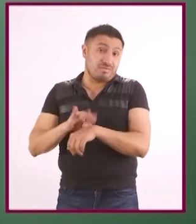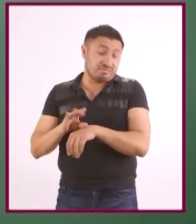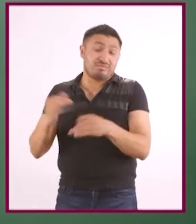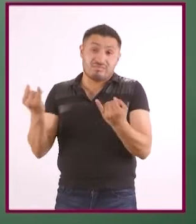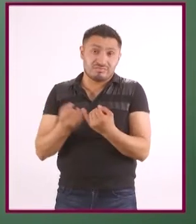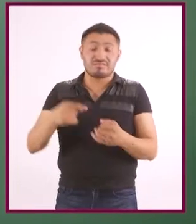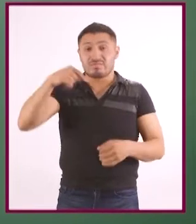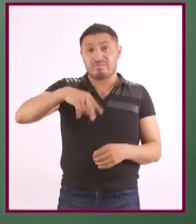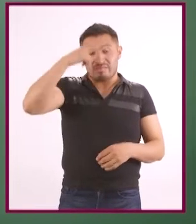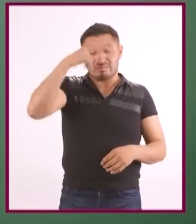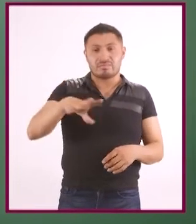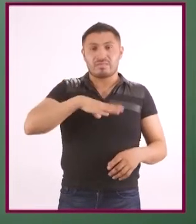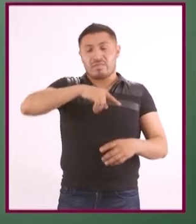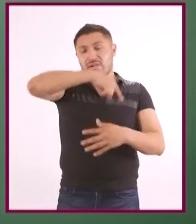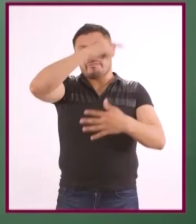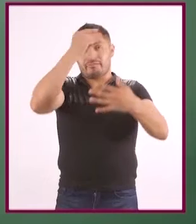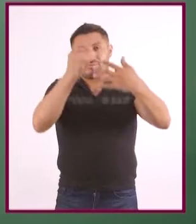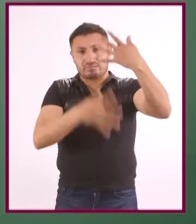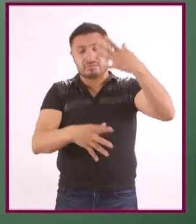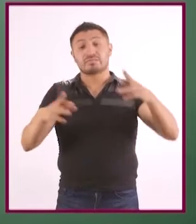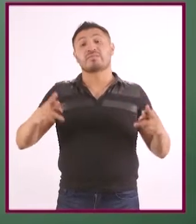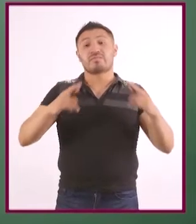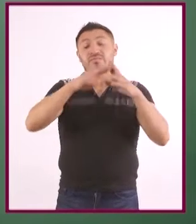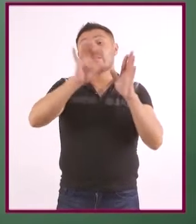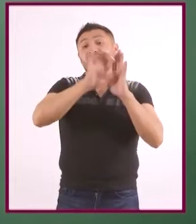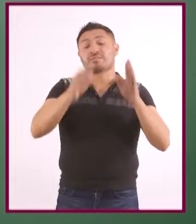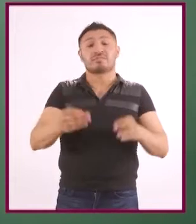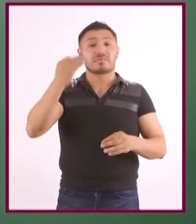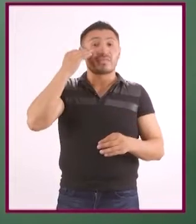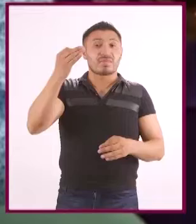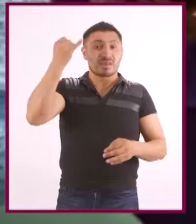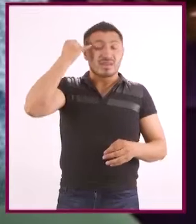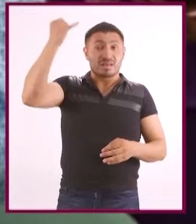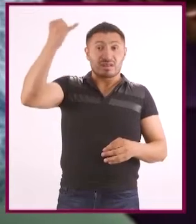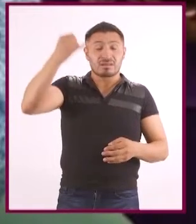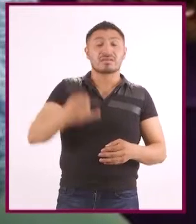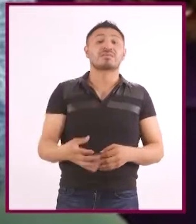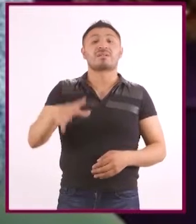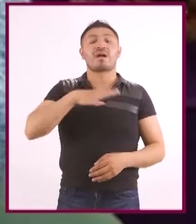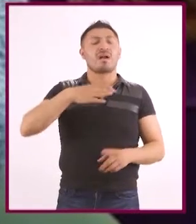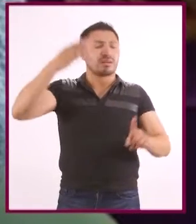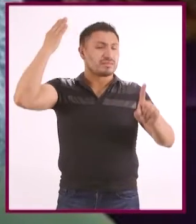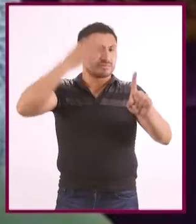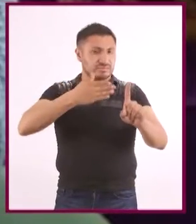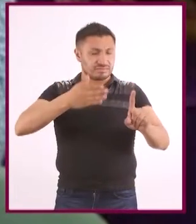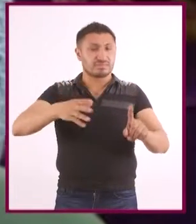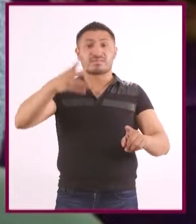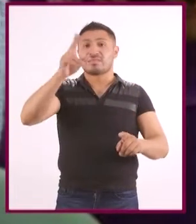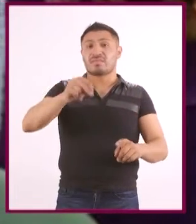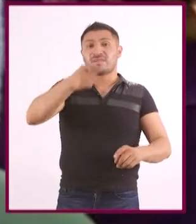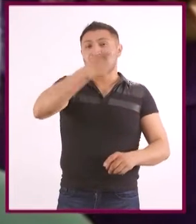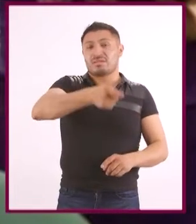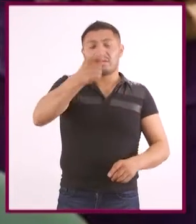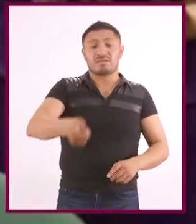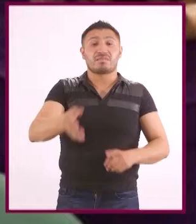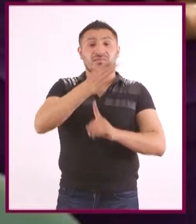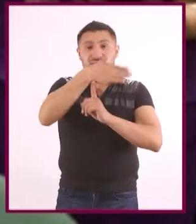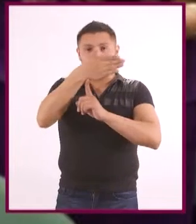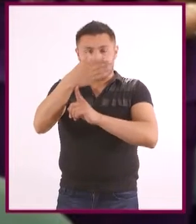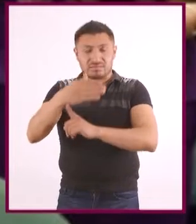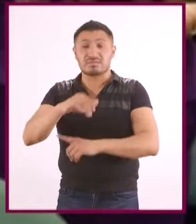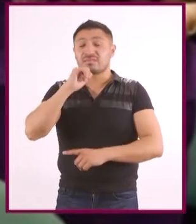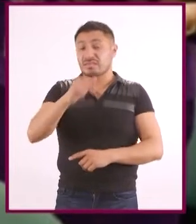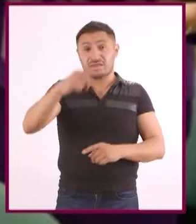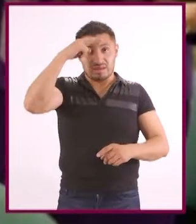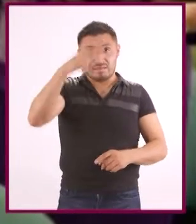gran diversidad de religiones. Una de ellas, por ejemplo, los testigos de Jehová. Tienen por convicción el no saludar los símbolos patrios, no